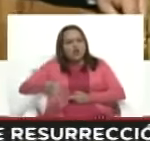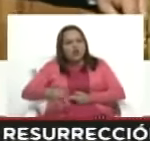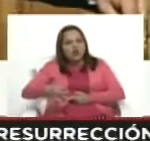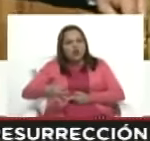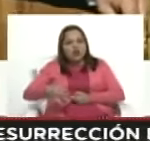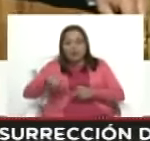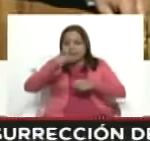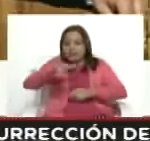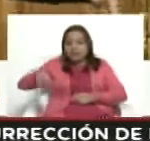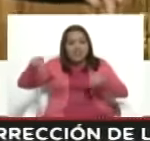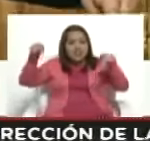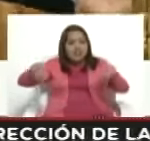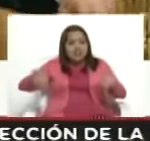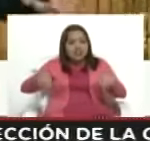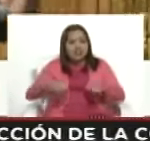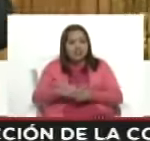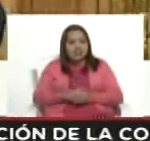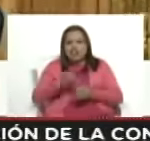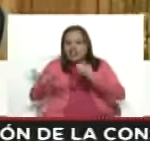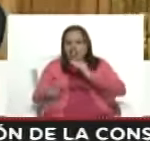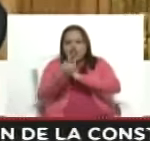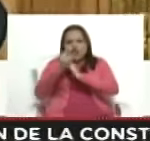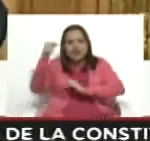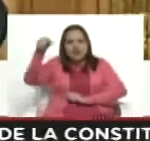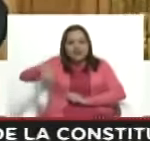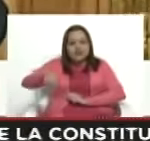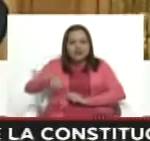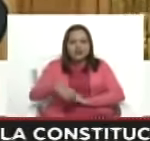de aquí, con traidores de aquí.